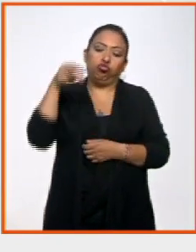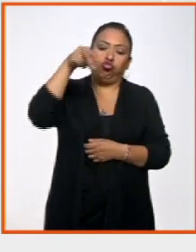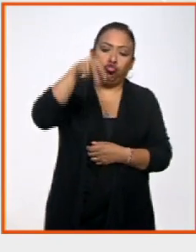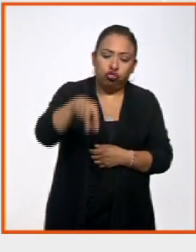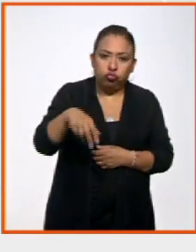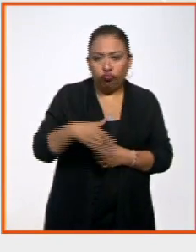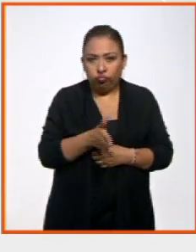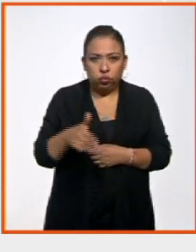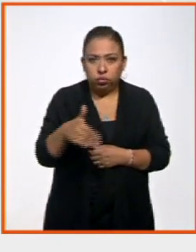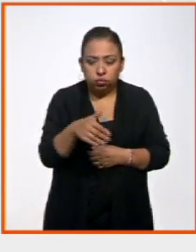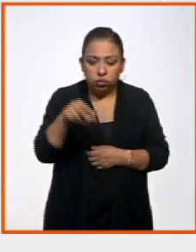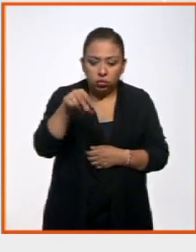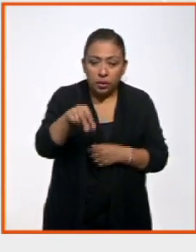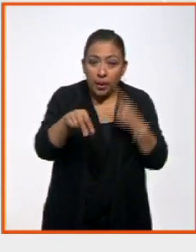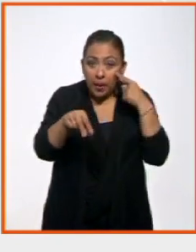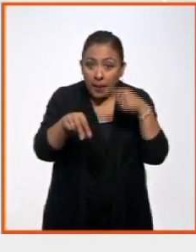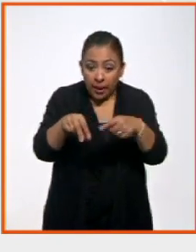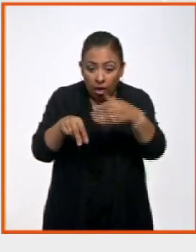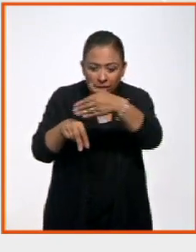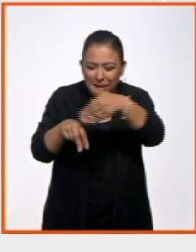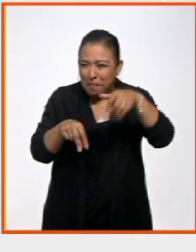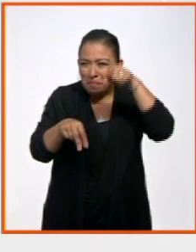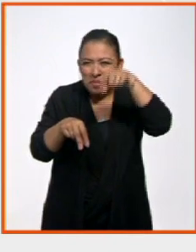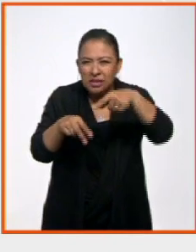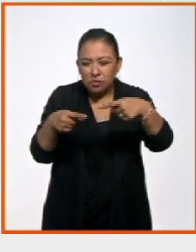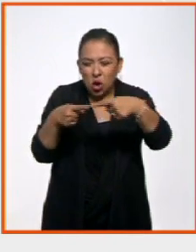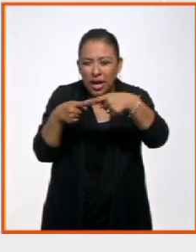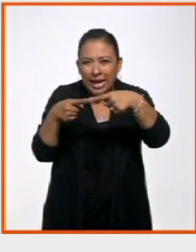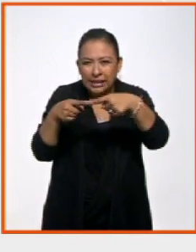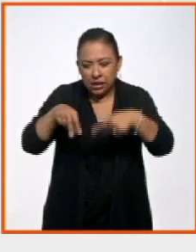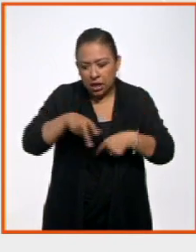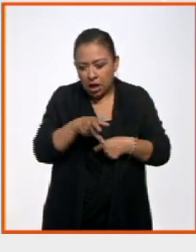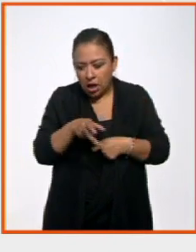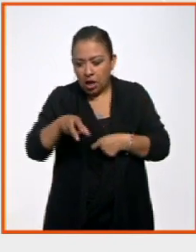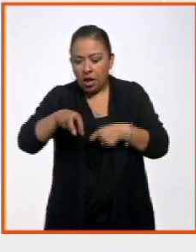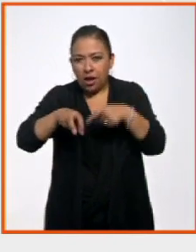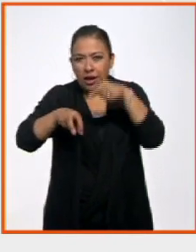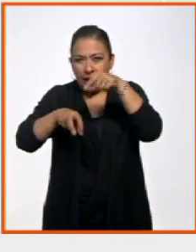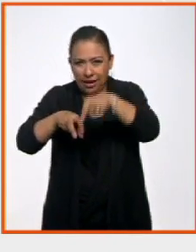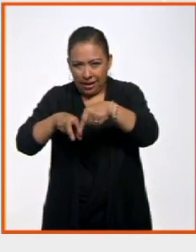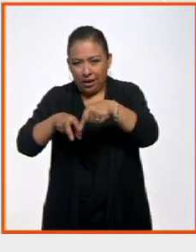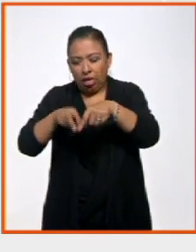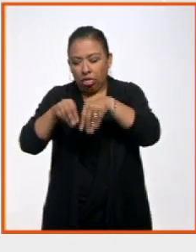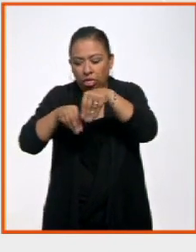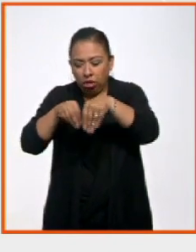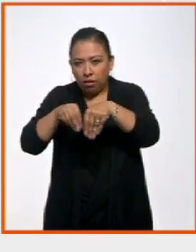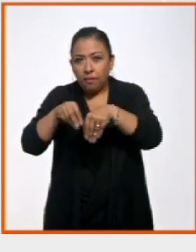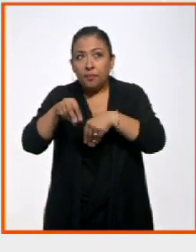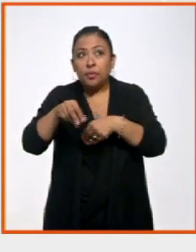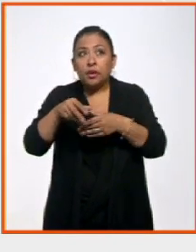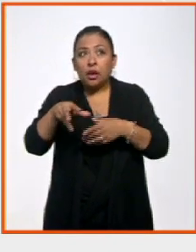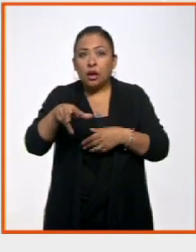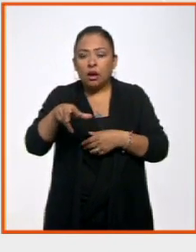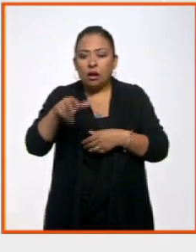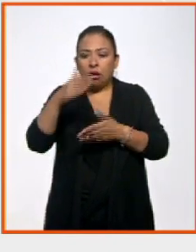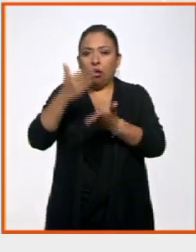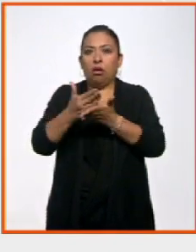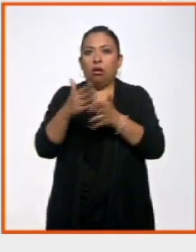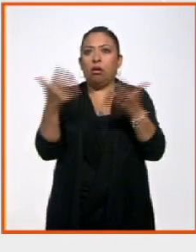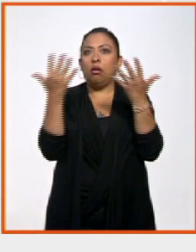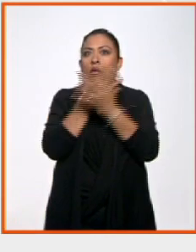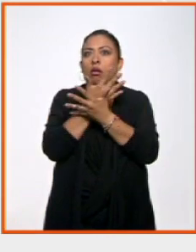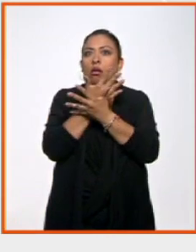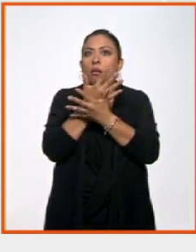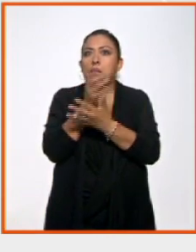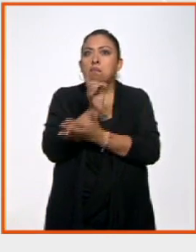del laberinto y se ve que cuando va pasando por esa esquina del laberinto que fue recreada ahora el animal se paraliza